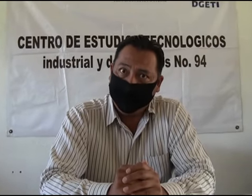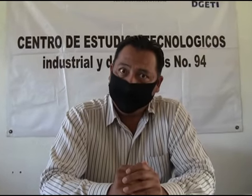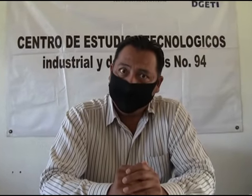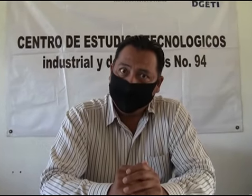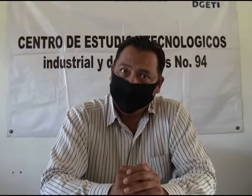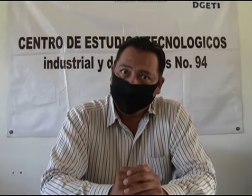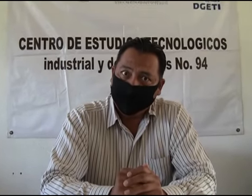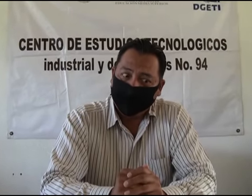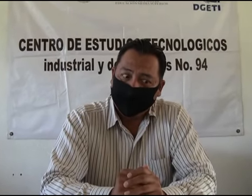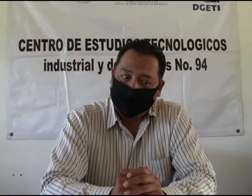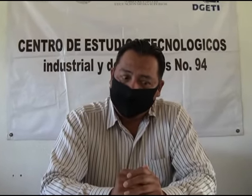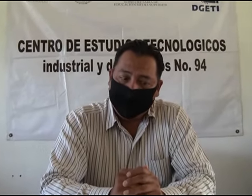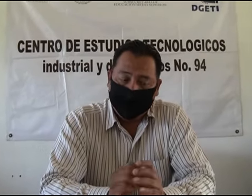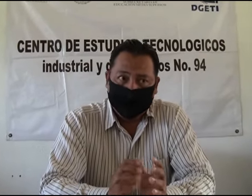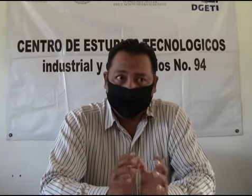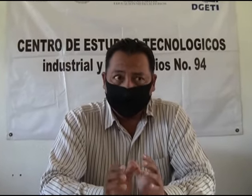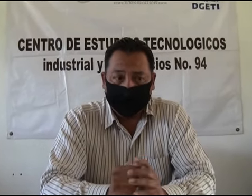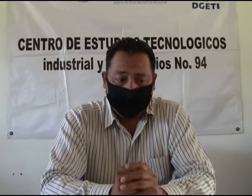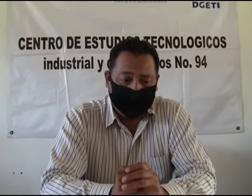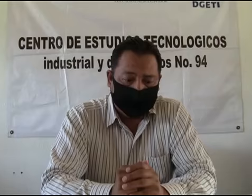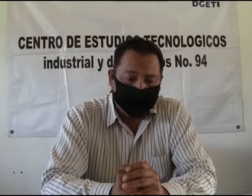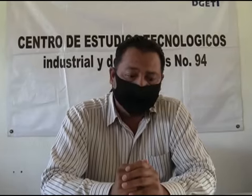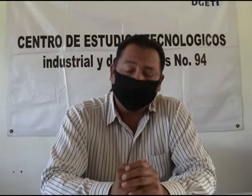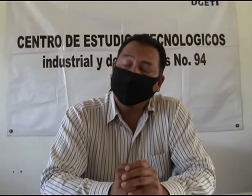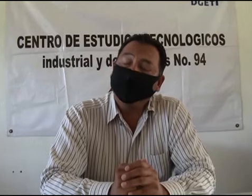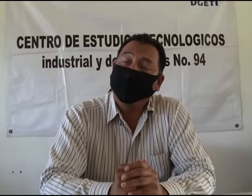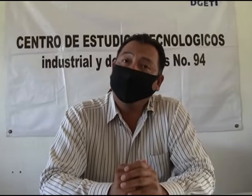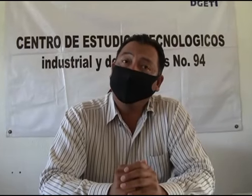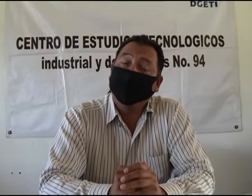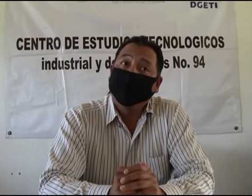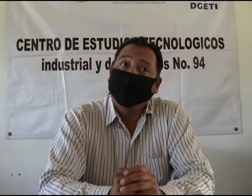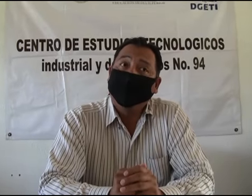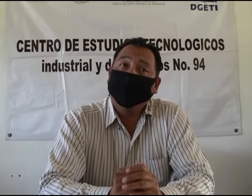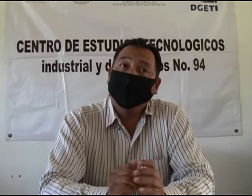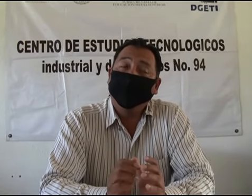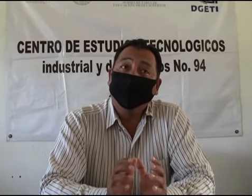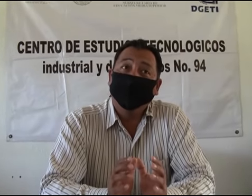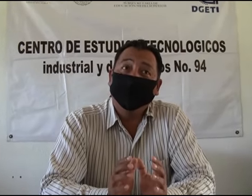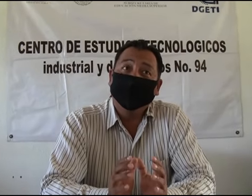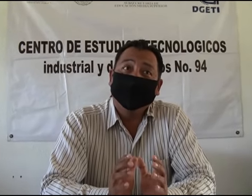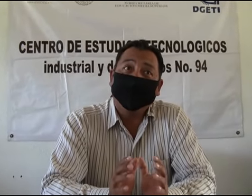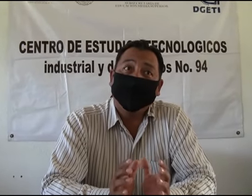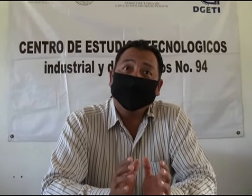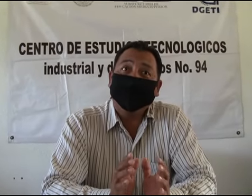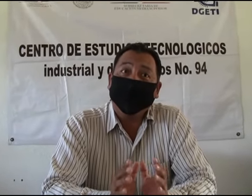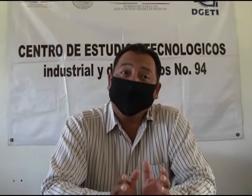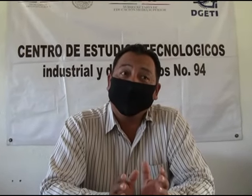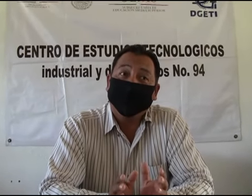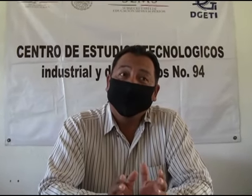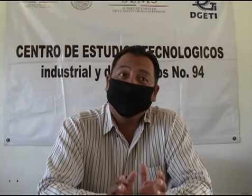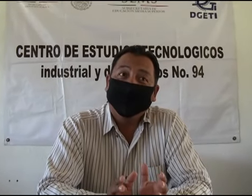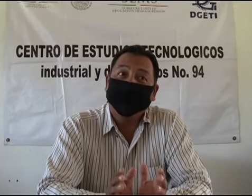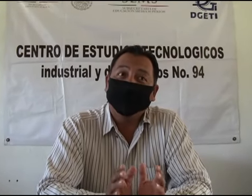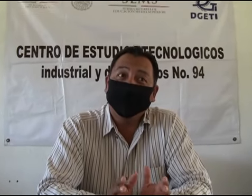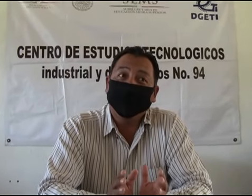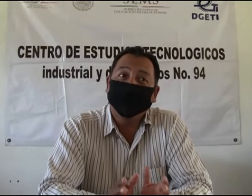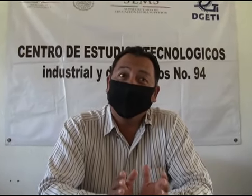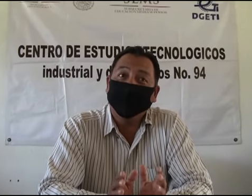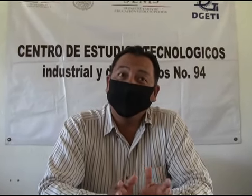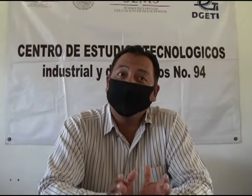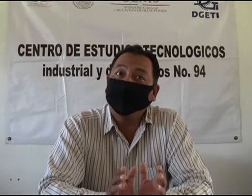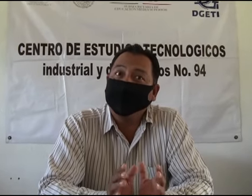abril. En base al resultado del examen de conocimientos, el alumno sabrá si queda en la